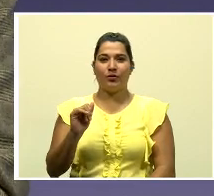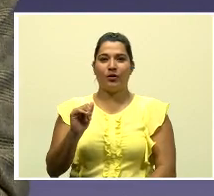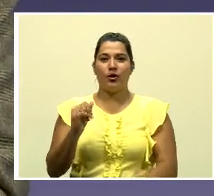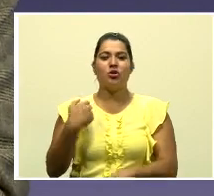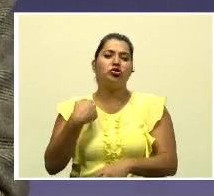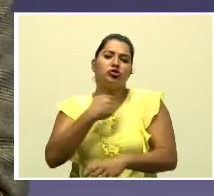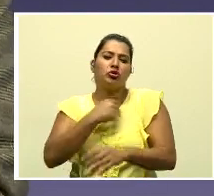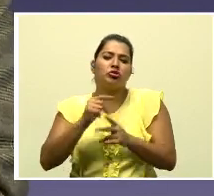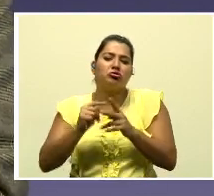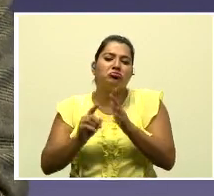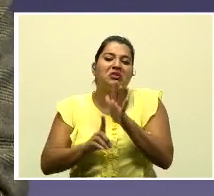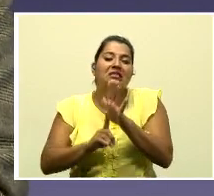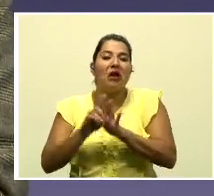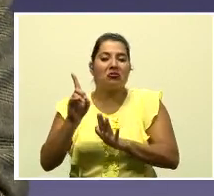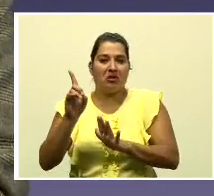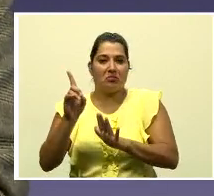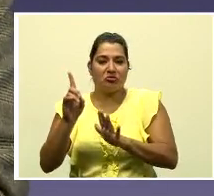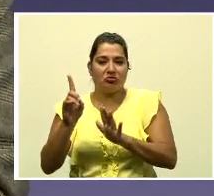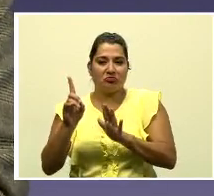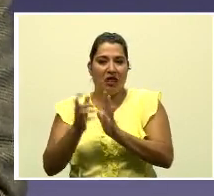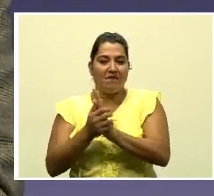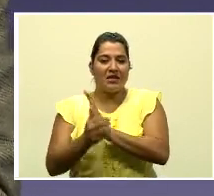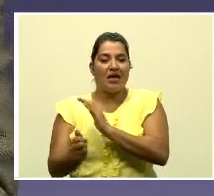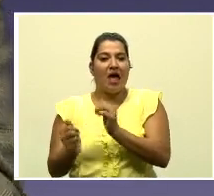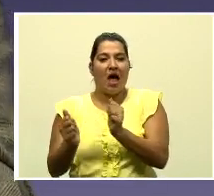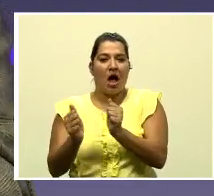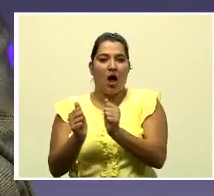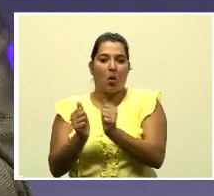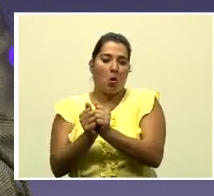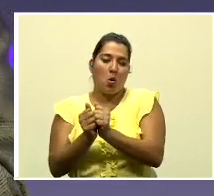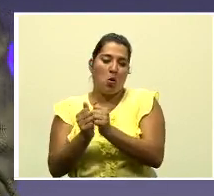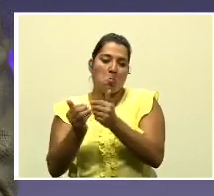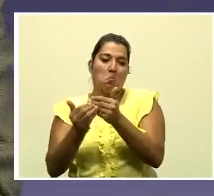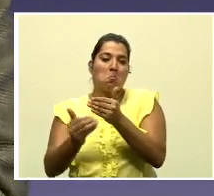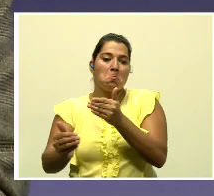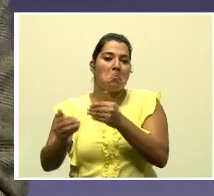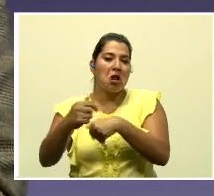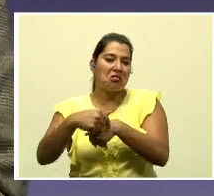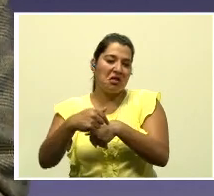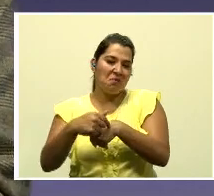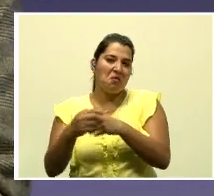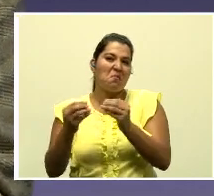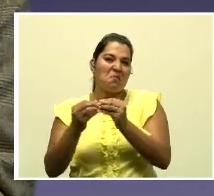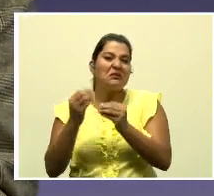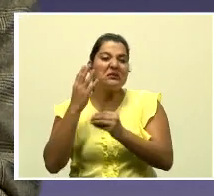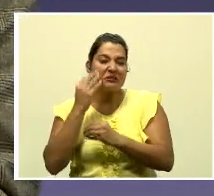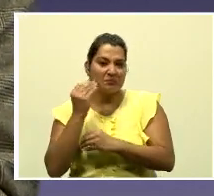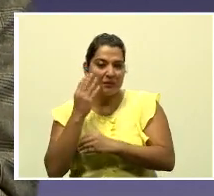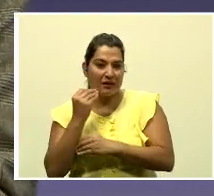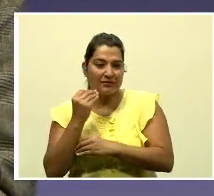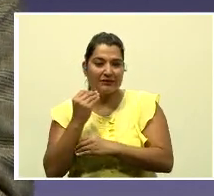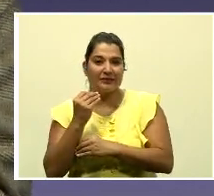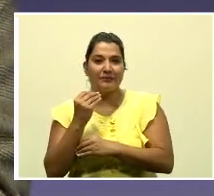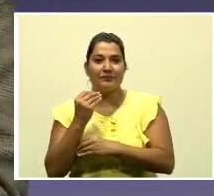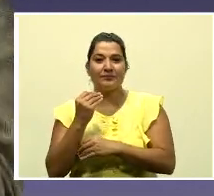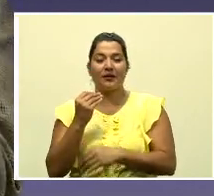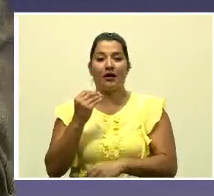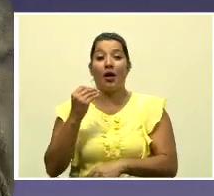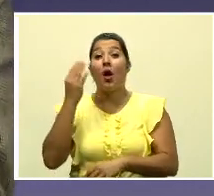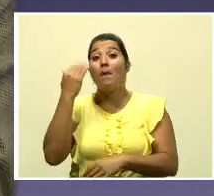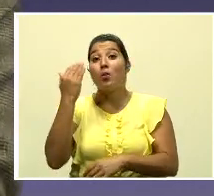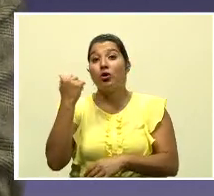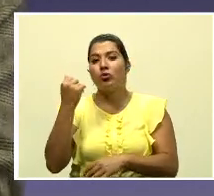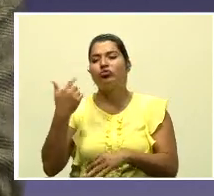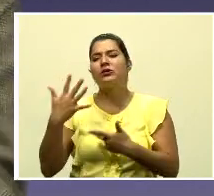forjando con el tiempo, y es ahí donde tal vez se convierte en algo instintivo, porque ya usted